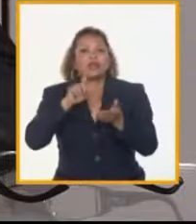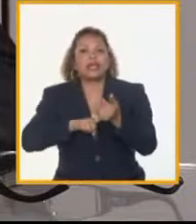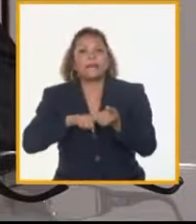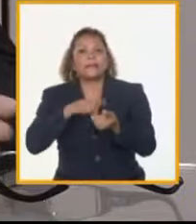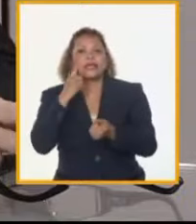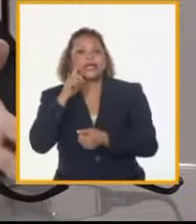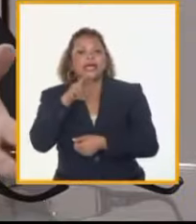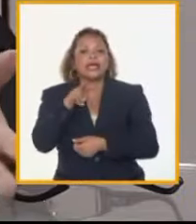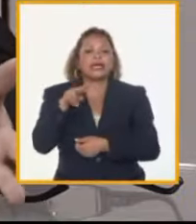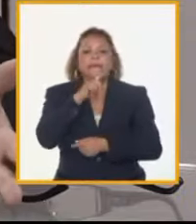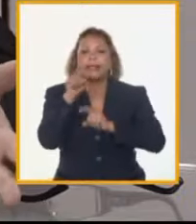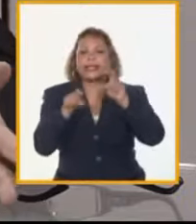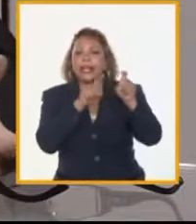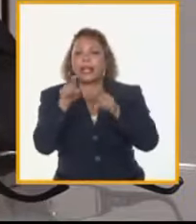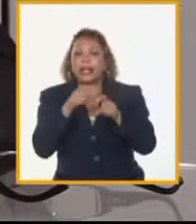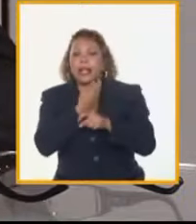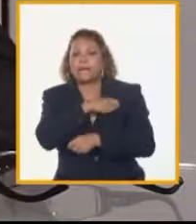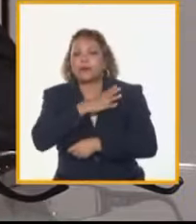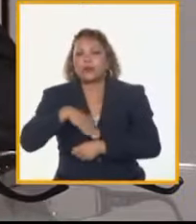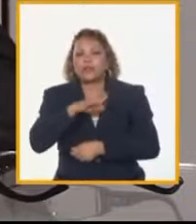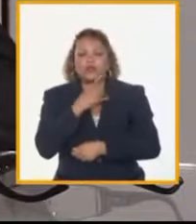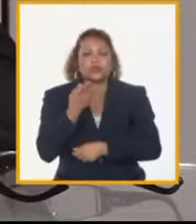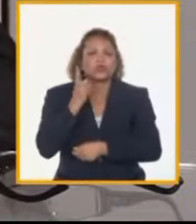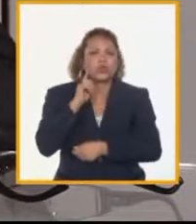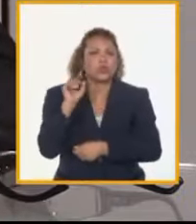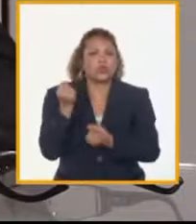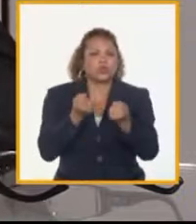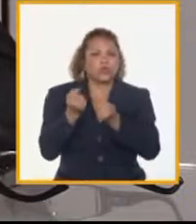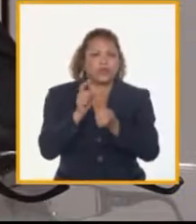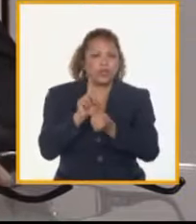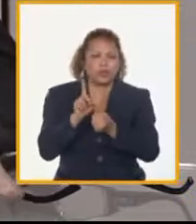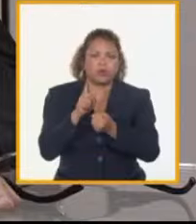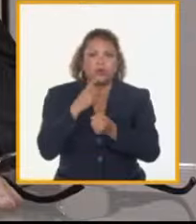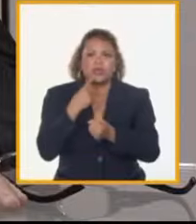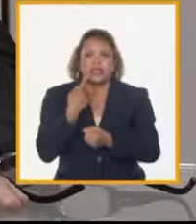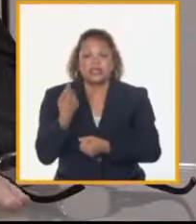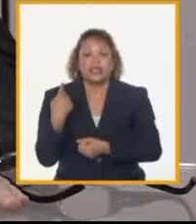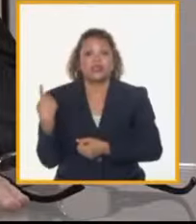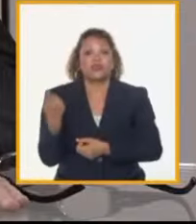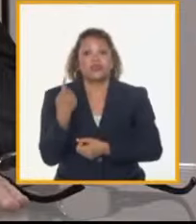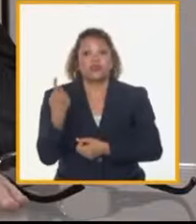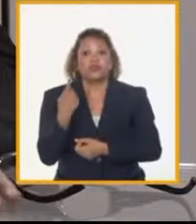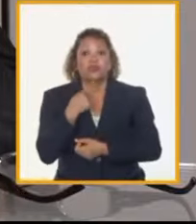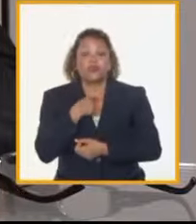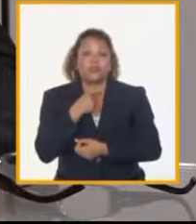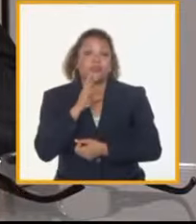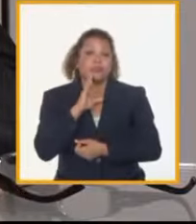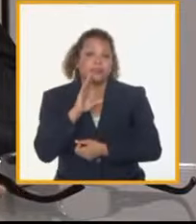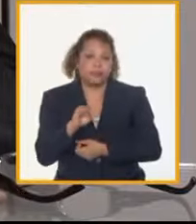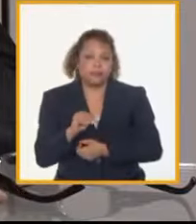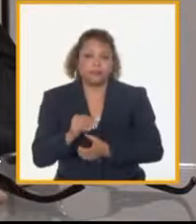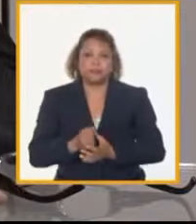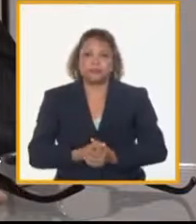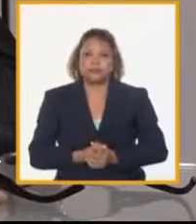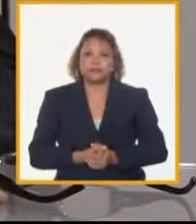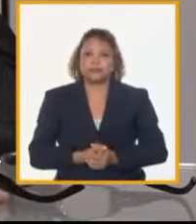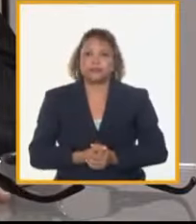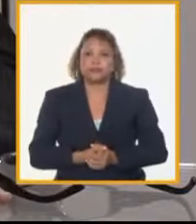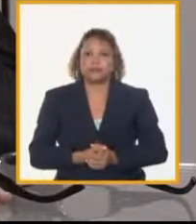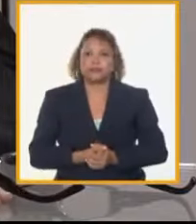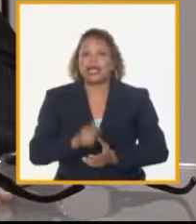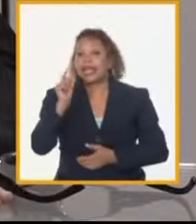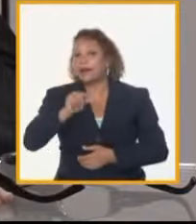los, inclusive, no solo escuchando a los choferes. Ayer cuando yo les decía que para nosotros clientes es el chofer y también el pasajero,